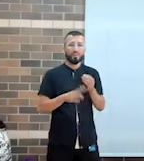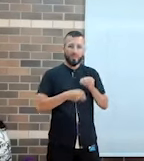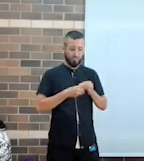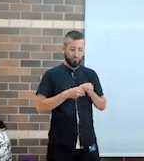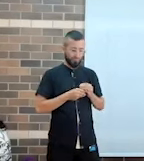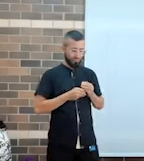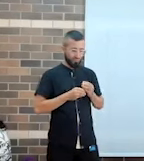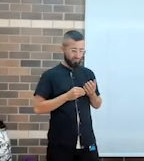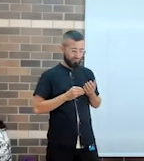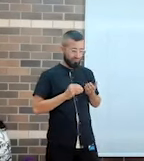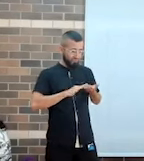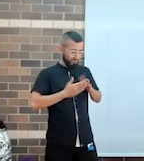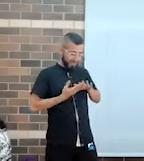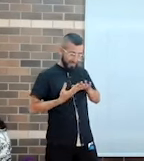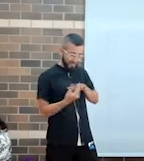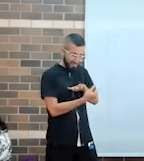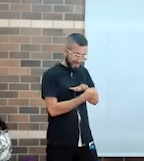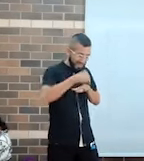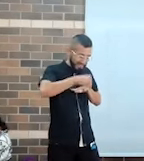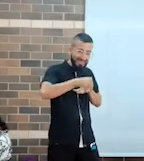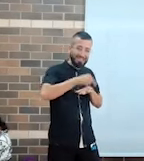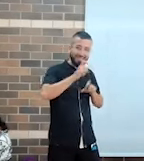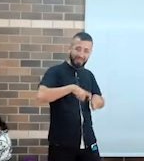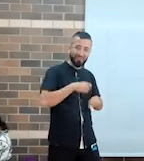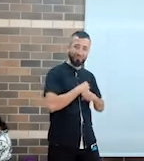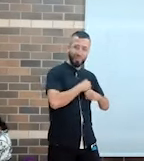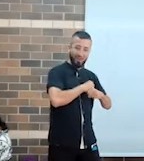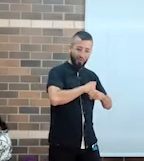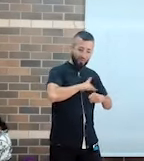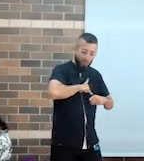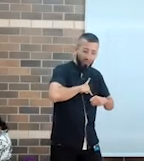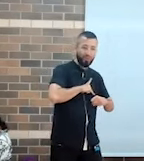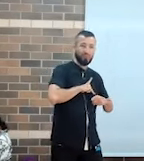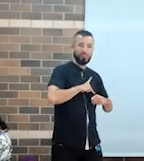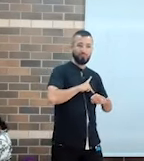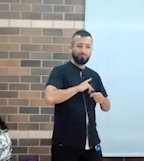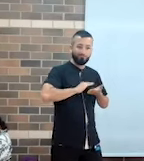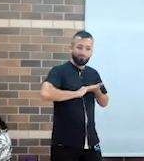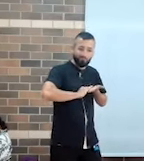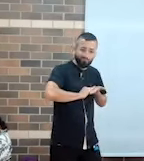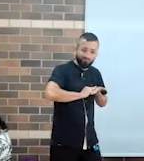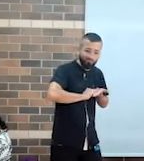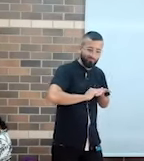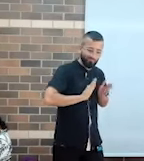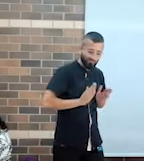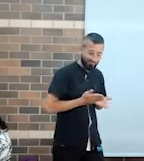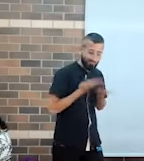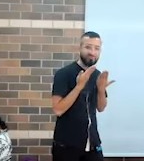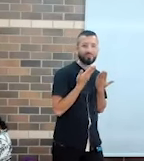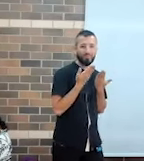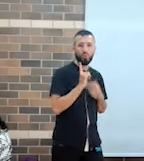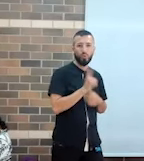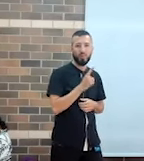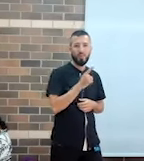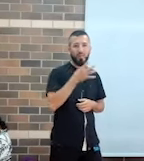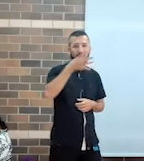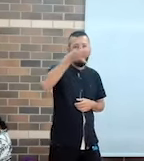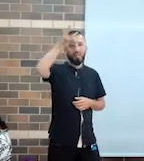comunidades, porque realmente fueron traumas fuertes, ¿no? Por ejemplo, abuelos que los llevaron